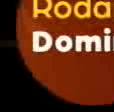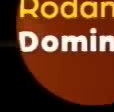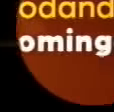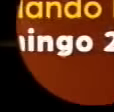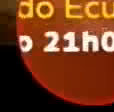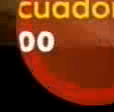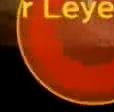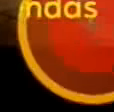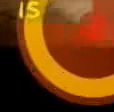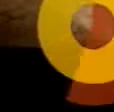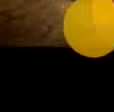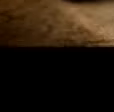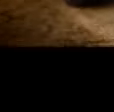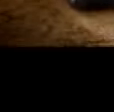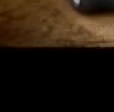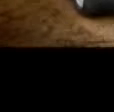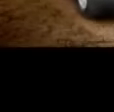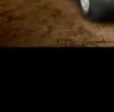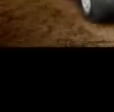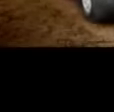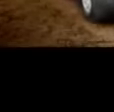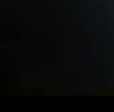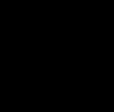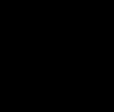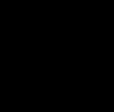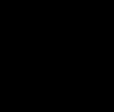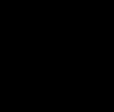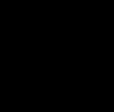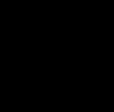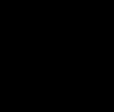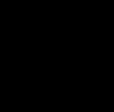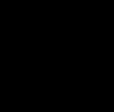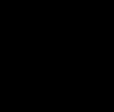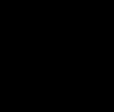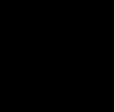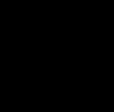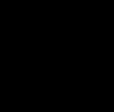horas la energía de la vida el movimiento